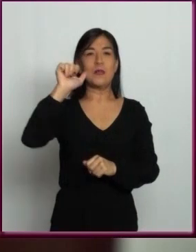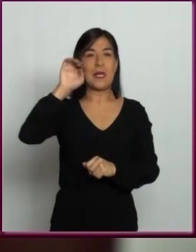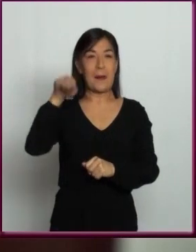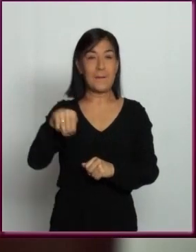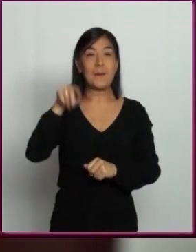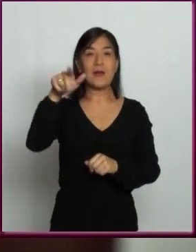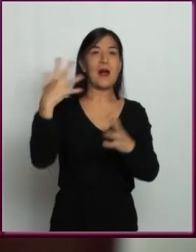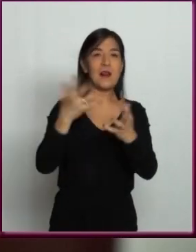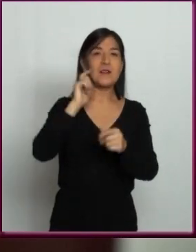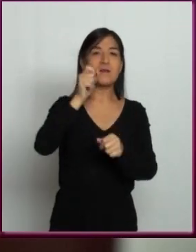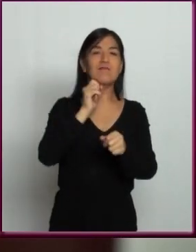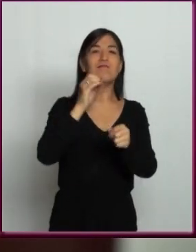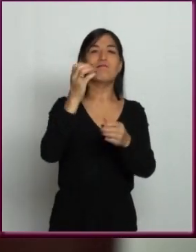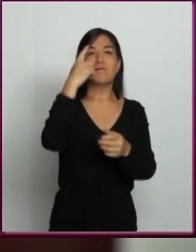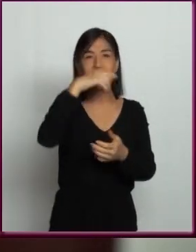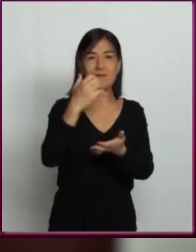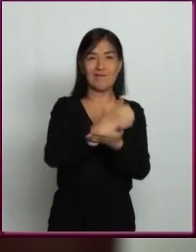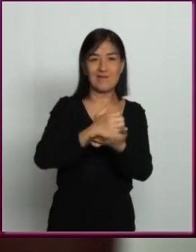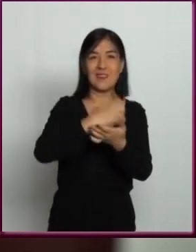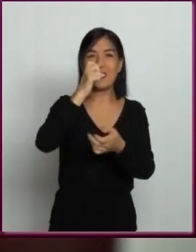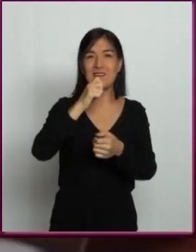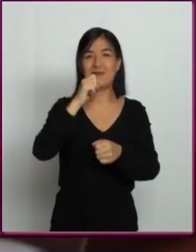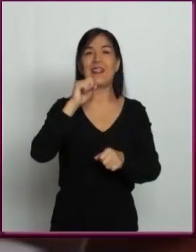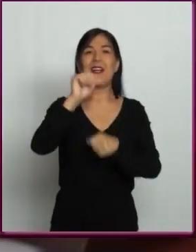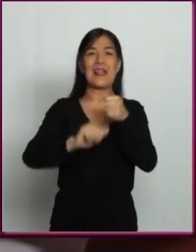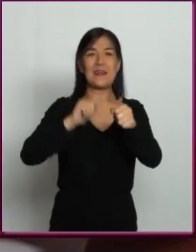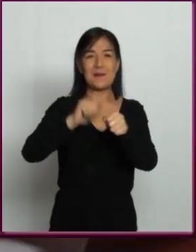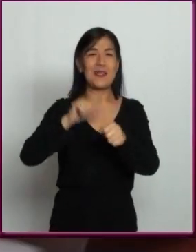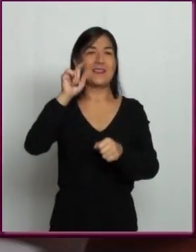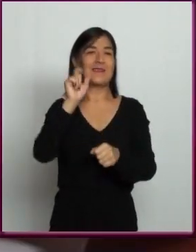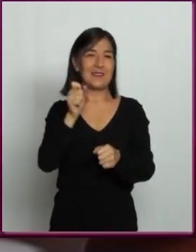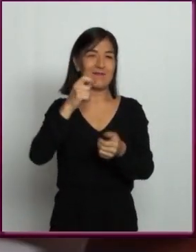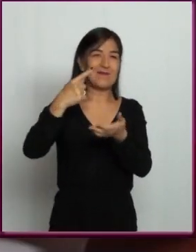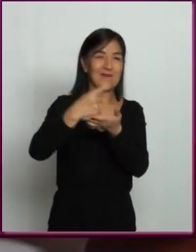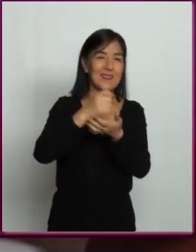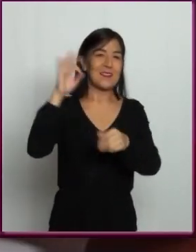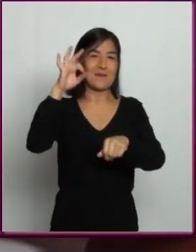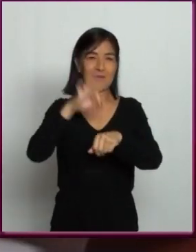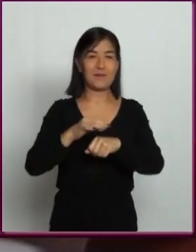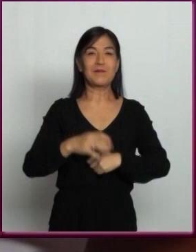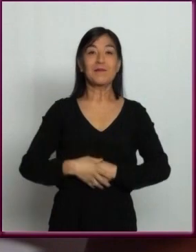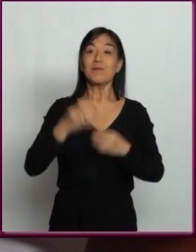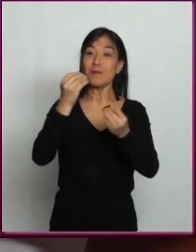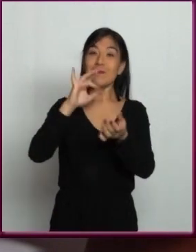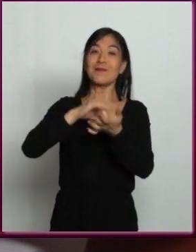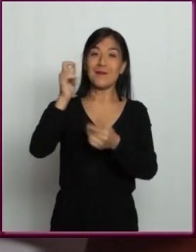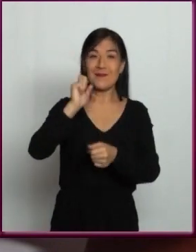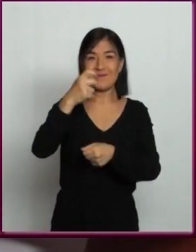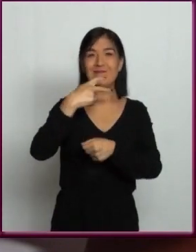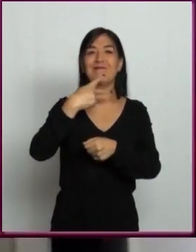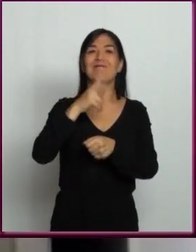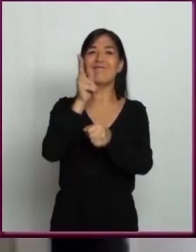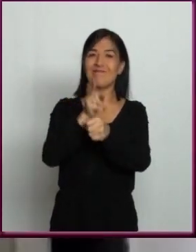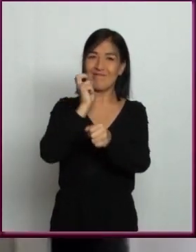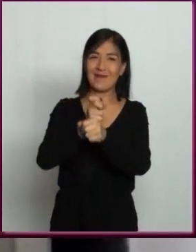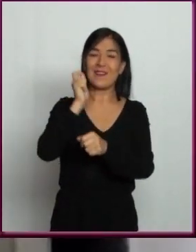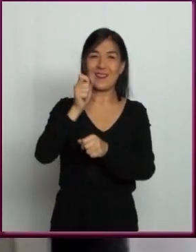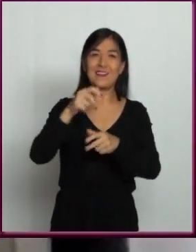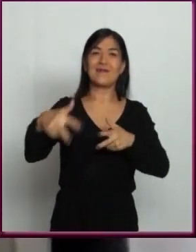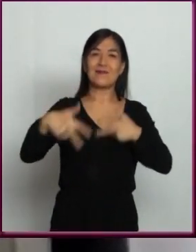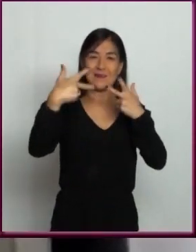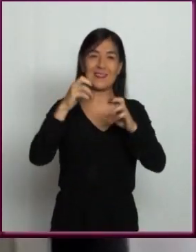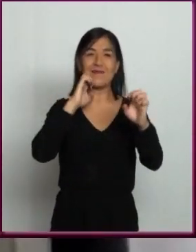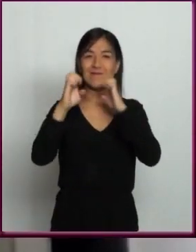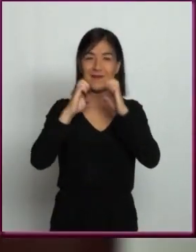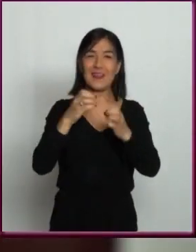en jefe de la Colección Nacional de Insectos. Muchas gracias por aceptar la invitación, Alejandro. No, gracias a ti, Mara. Es un